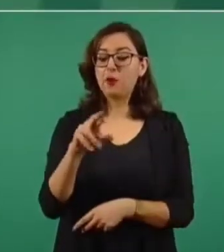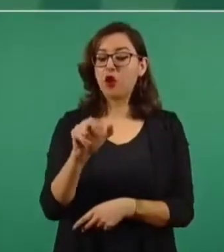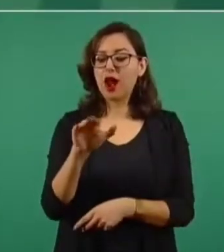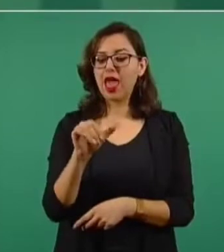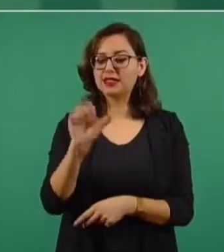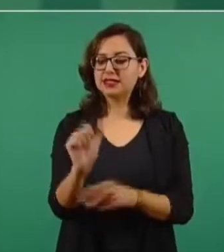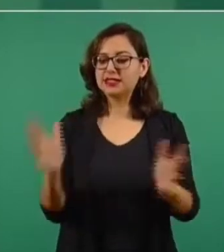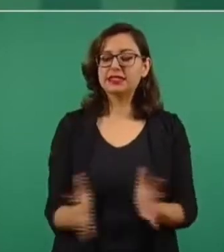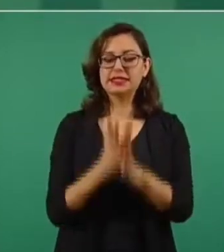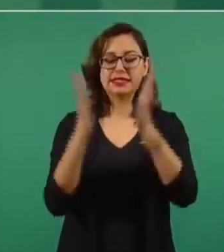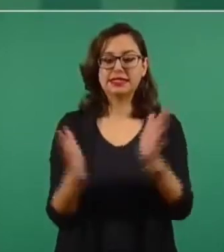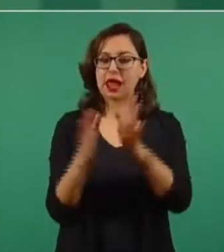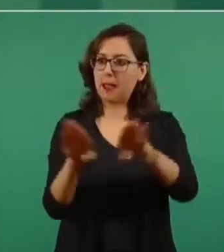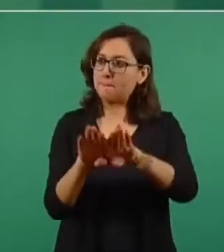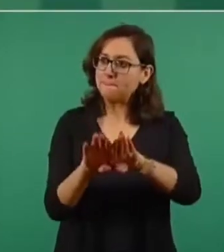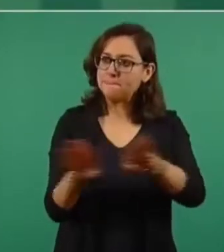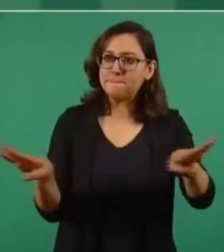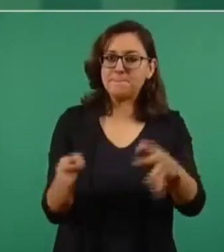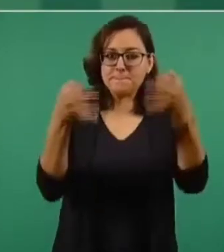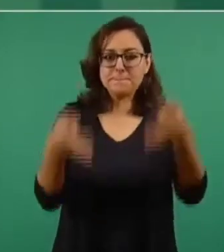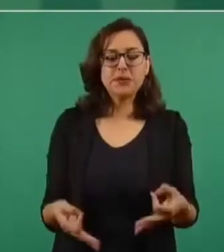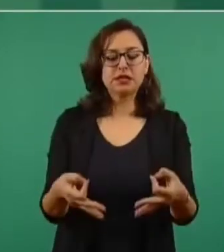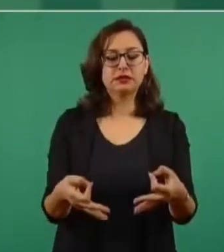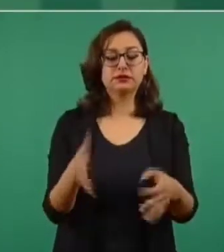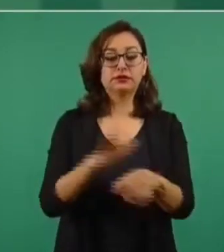porque durante mucho tiempo